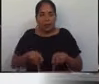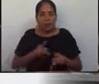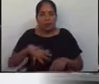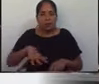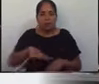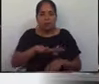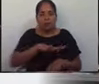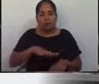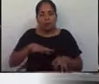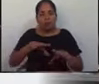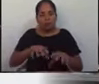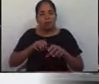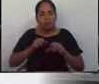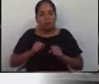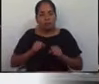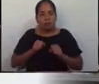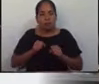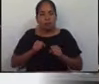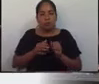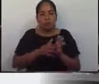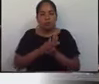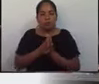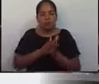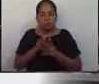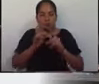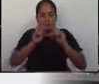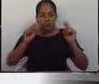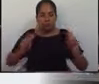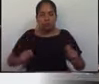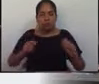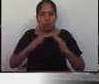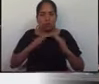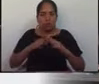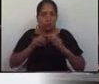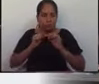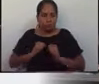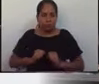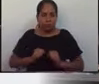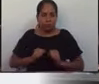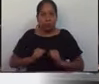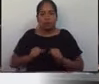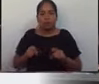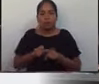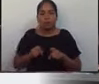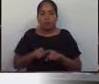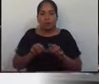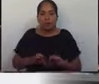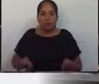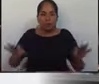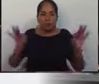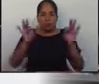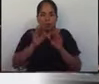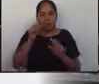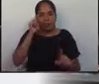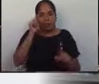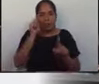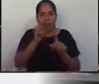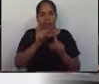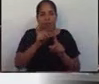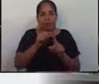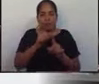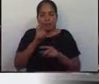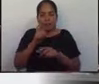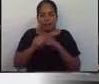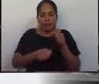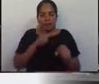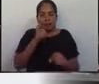la obtención del tan anhelado título de propiedad y la importancia de metas que se han trazado para este año, toda vez